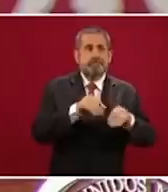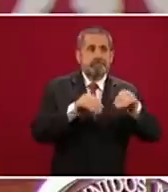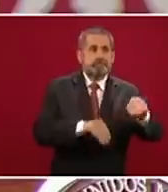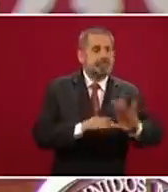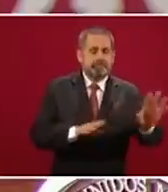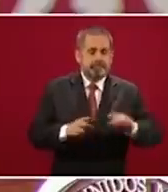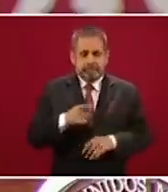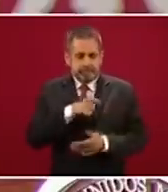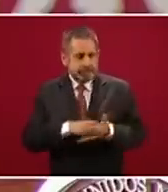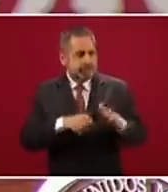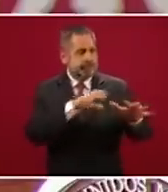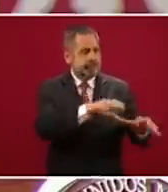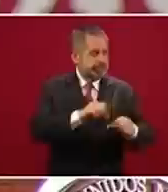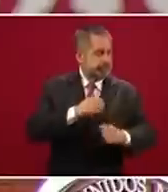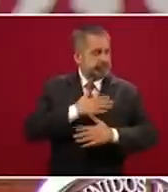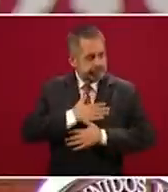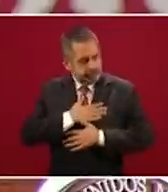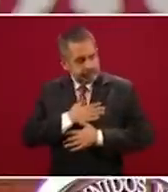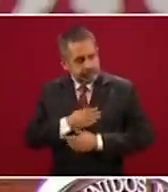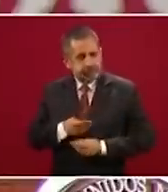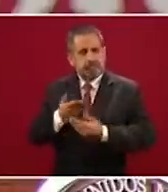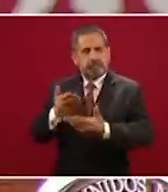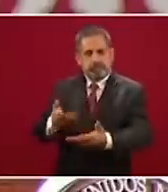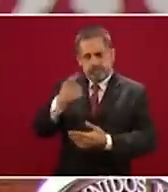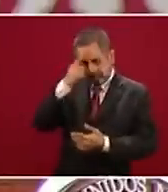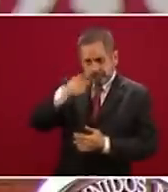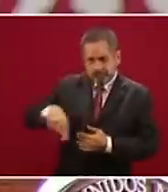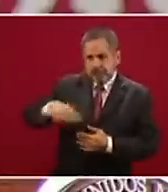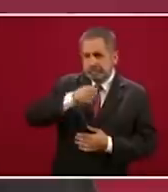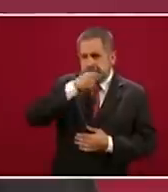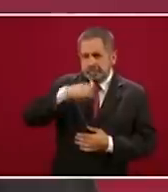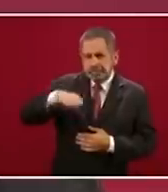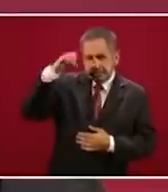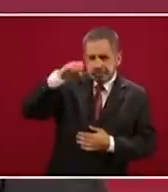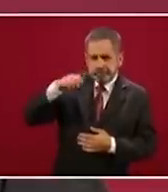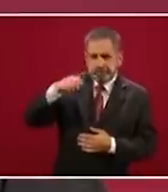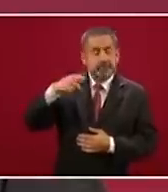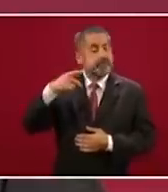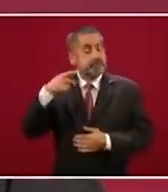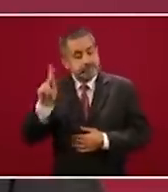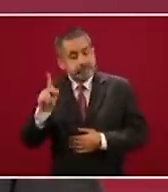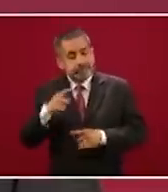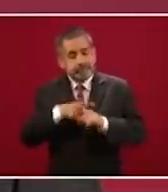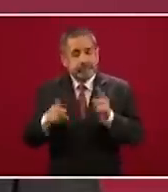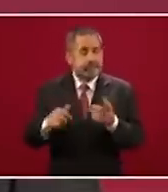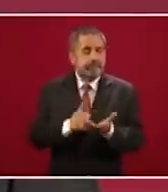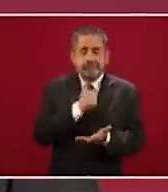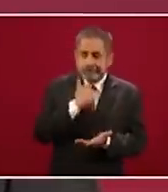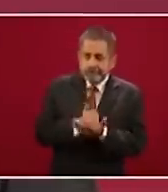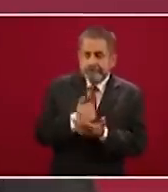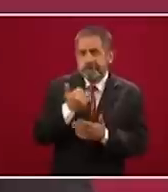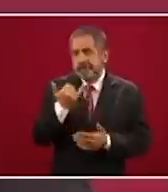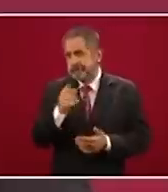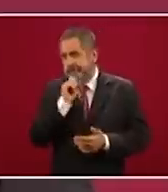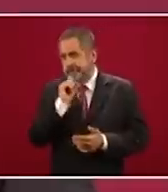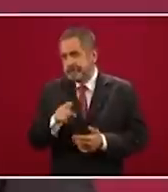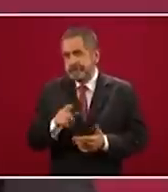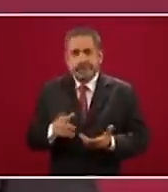adquirió y ahí está, para los adultos mayores. Pero en el caso de la ciudad y en el caso de